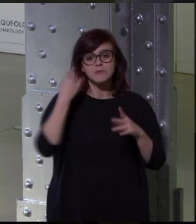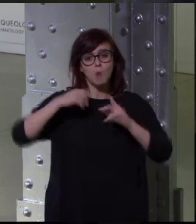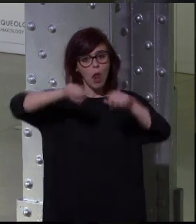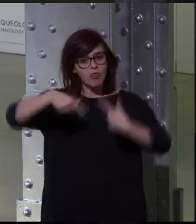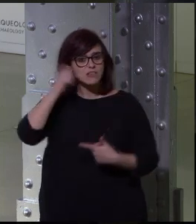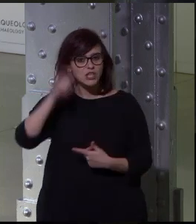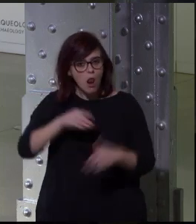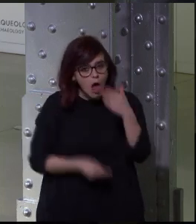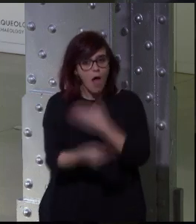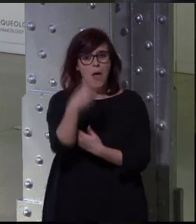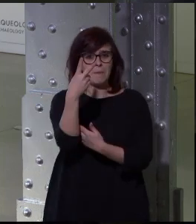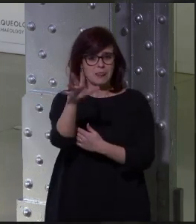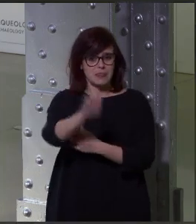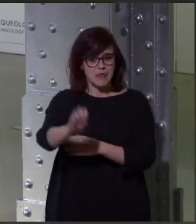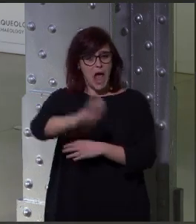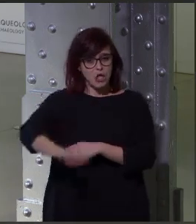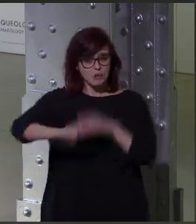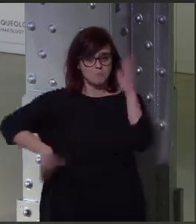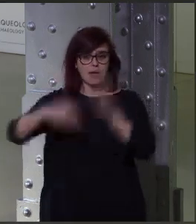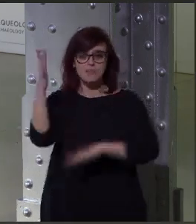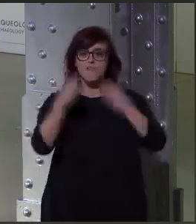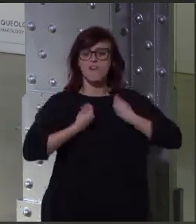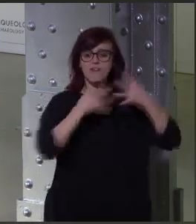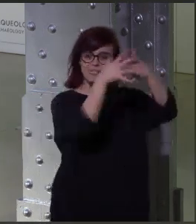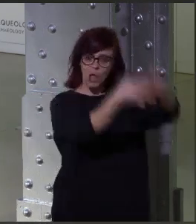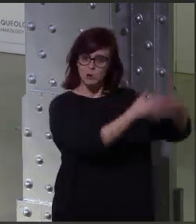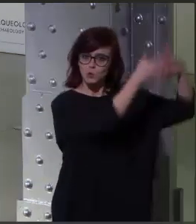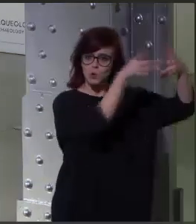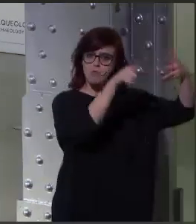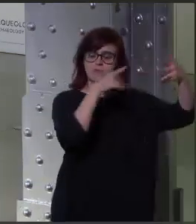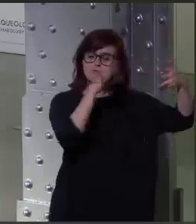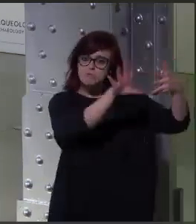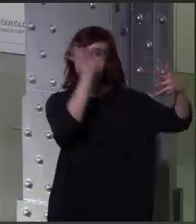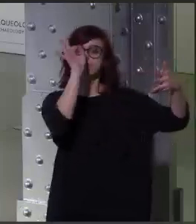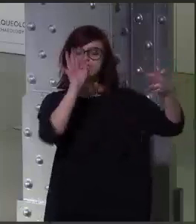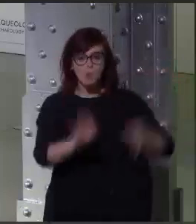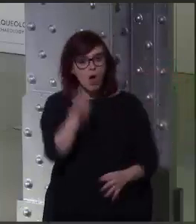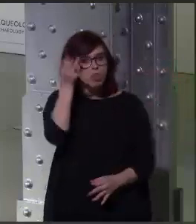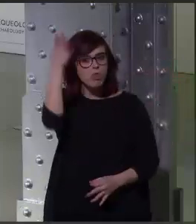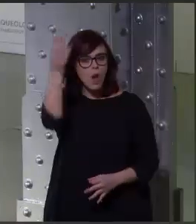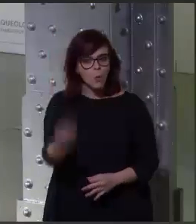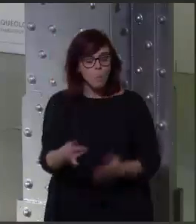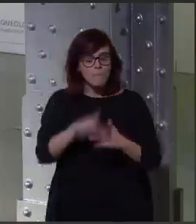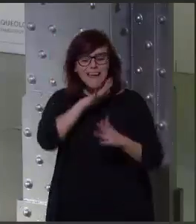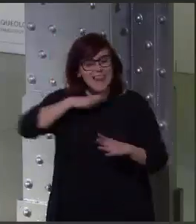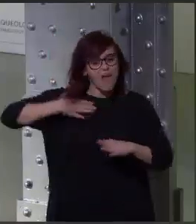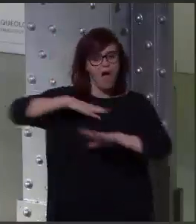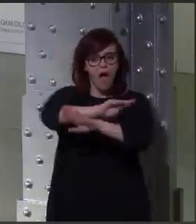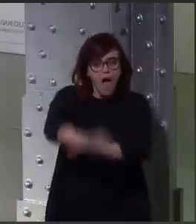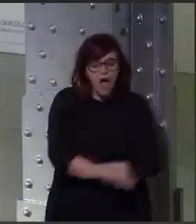Gerona y lleva 20 y pico años viviendo en Estados Unidos, y tuvo una idea increíble, que era